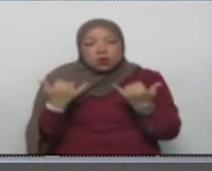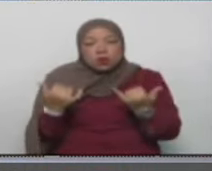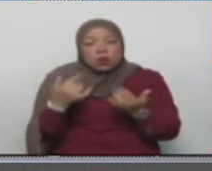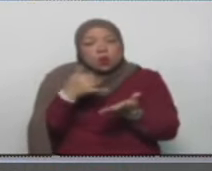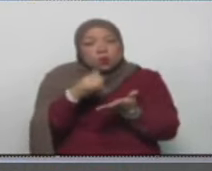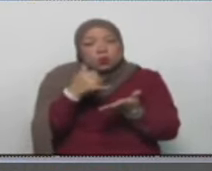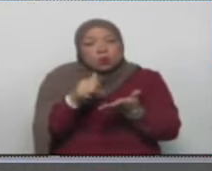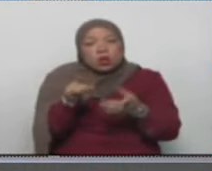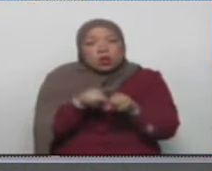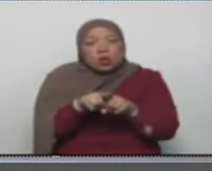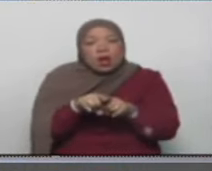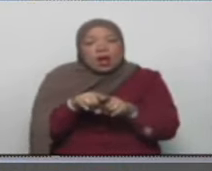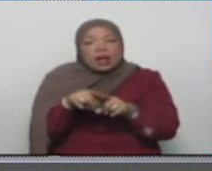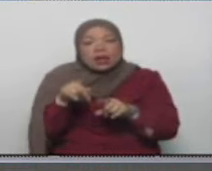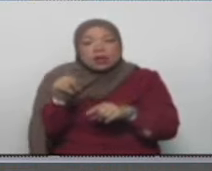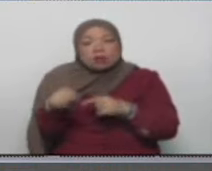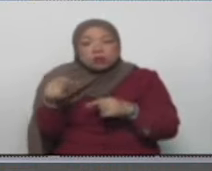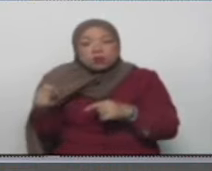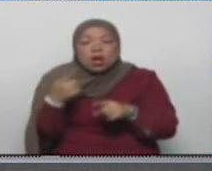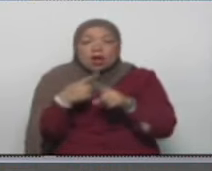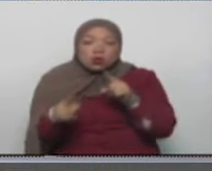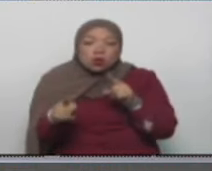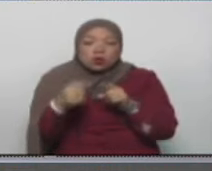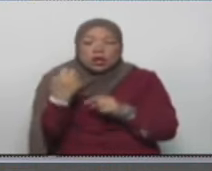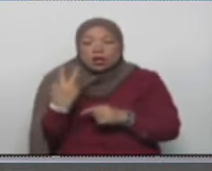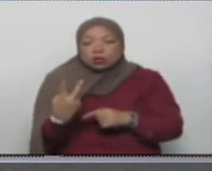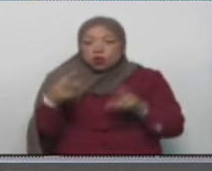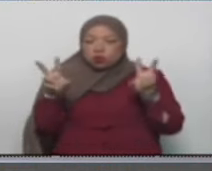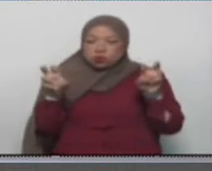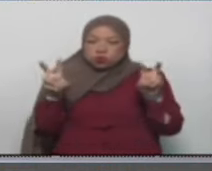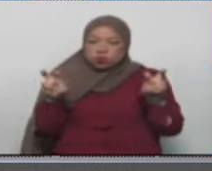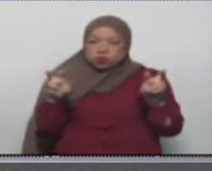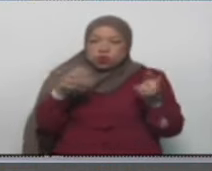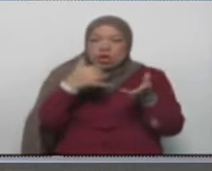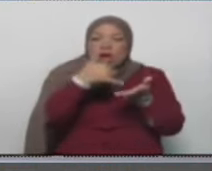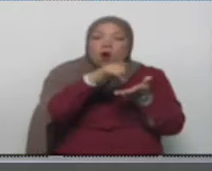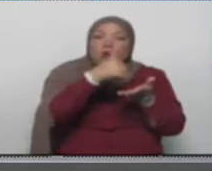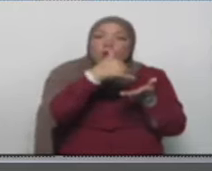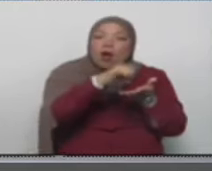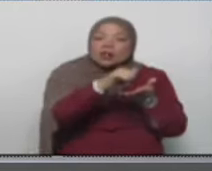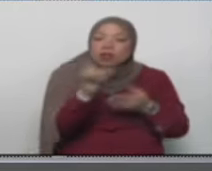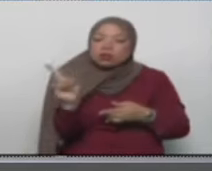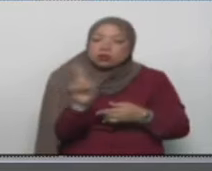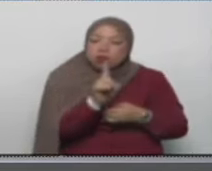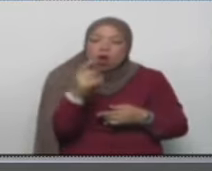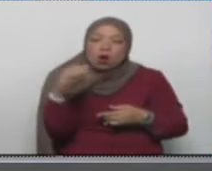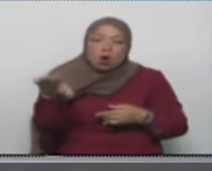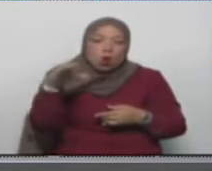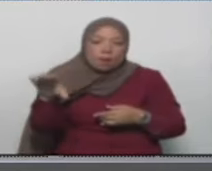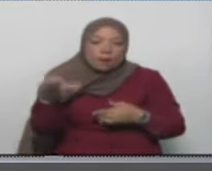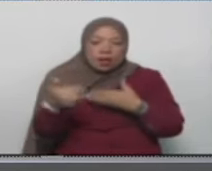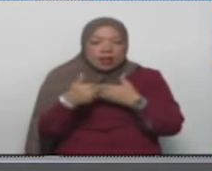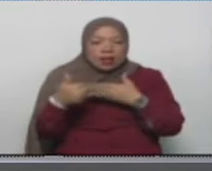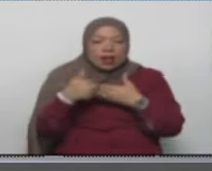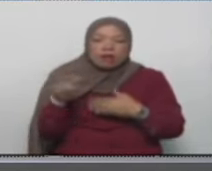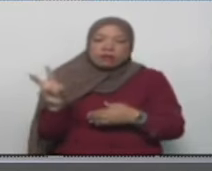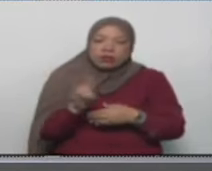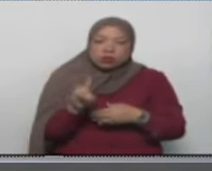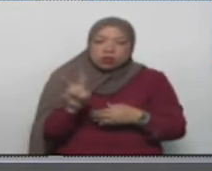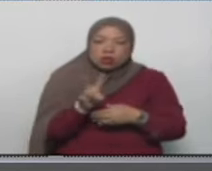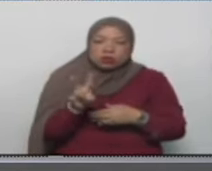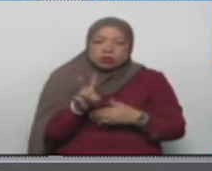y Telegram. Y seremos felices, porque ya WhatsApp no estará en manos del narcotráfico colombiano para atacar a Venezuela.